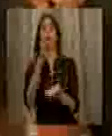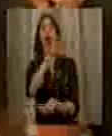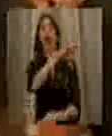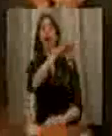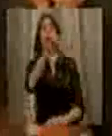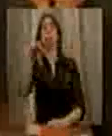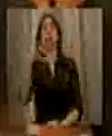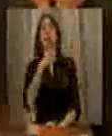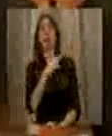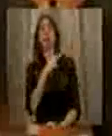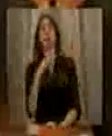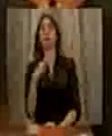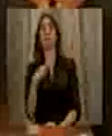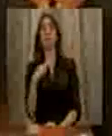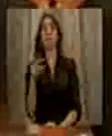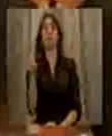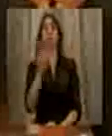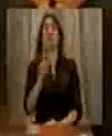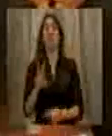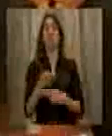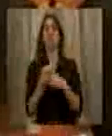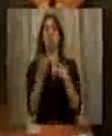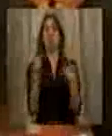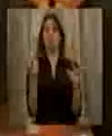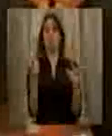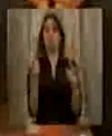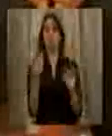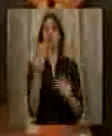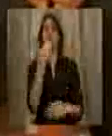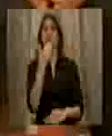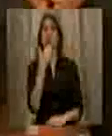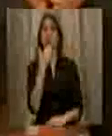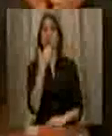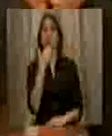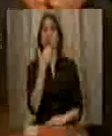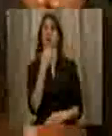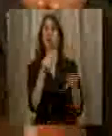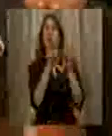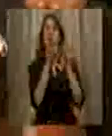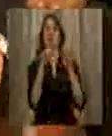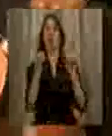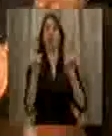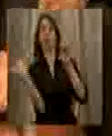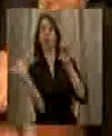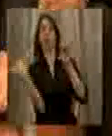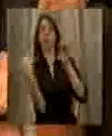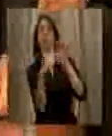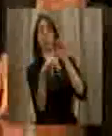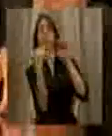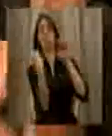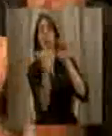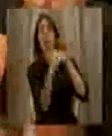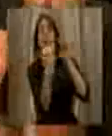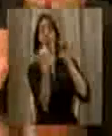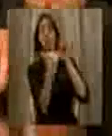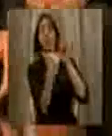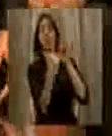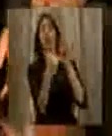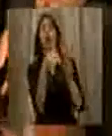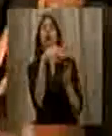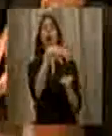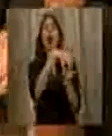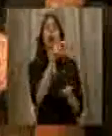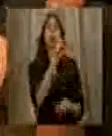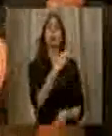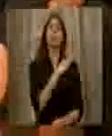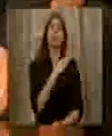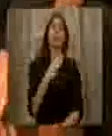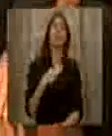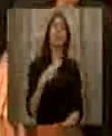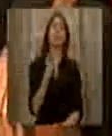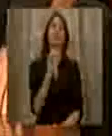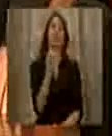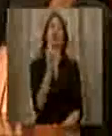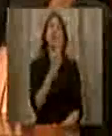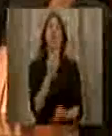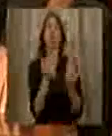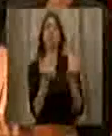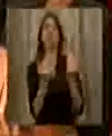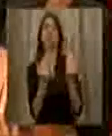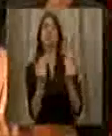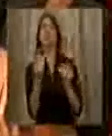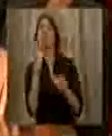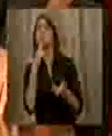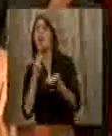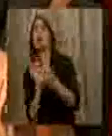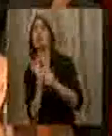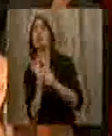ministerios y servicios públicos. A su vez, se compromete a enviar por correo electrónico al Ministerio o Servicio requerido una notificación